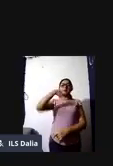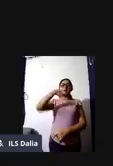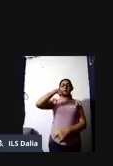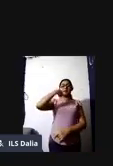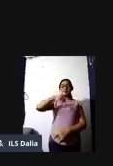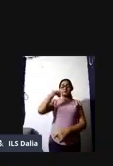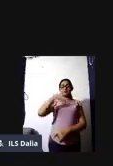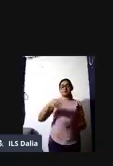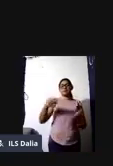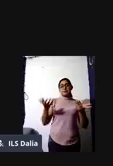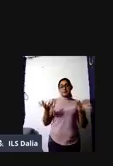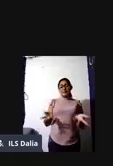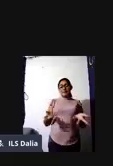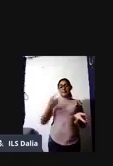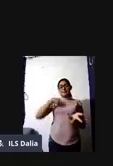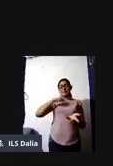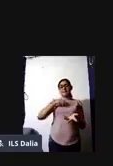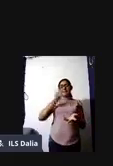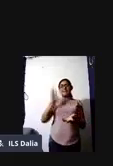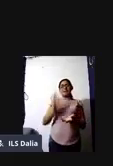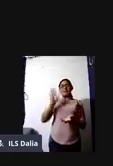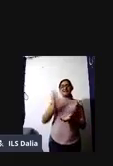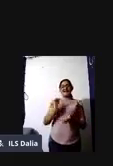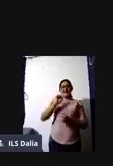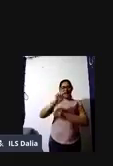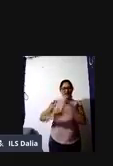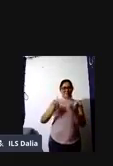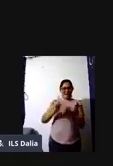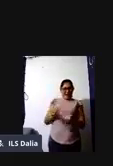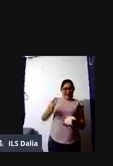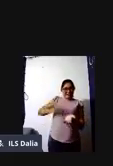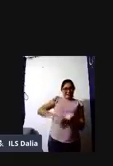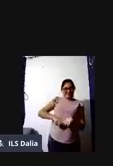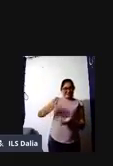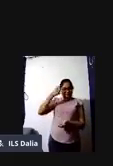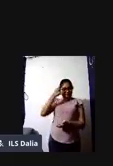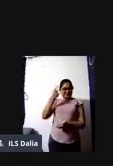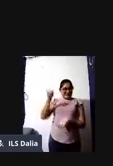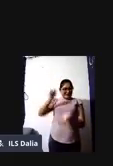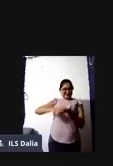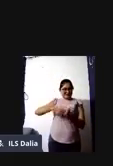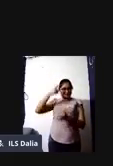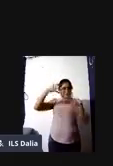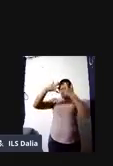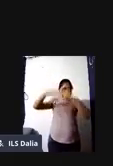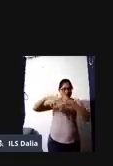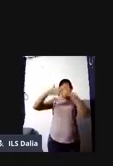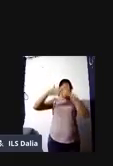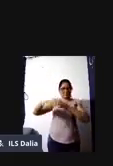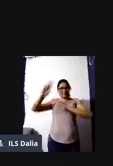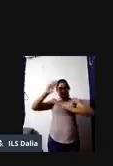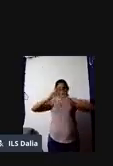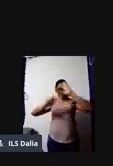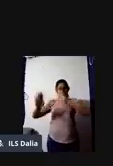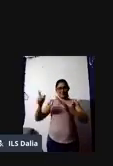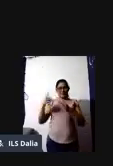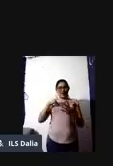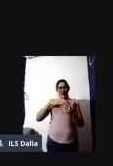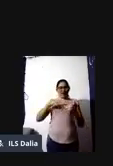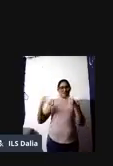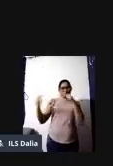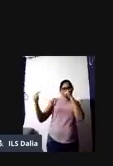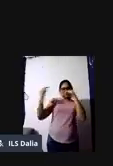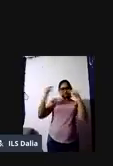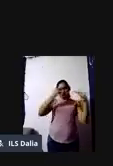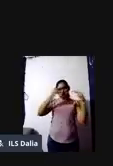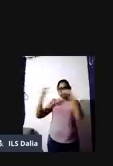haciendo es decirle a la ballena, shh, shh, shh, shh, a tu psique, ¿no? A tu conflicto psíquico, decirle, no te